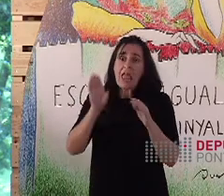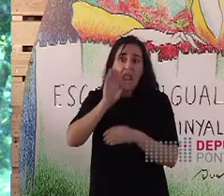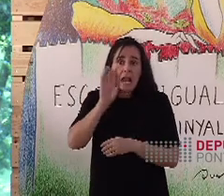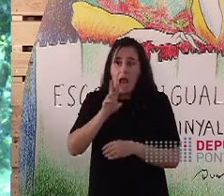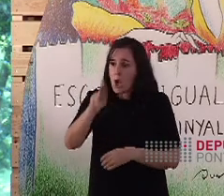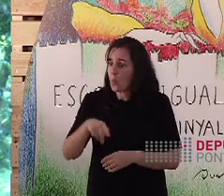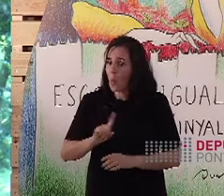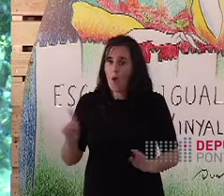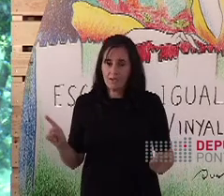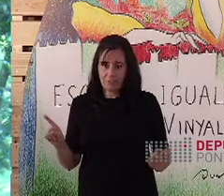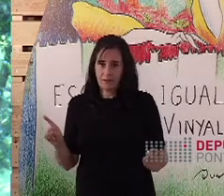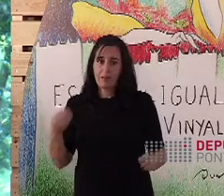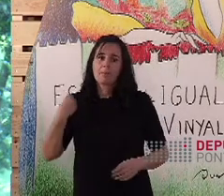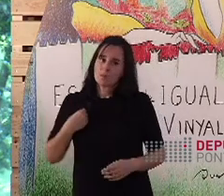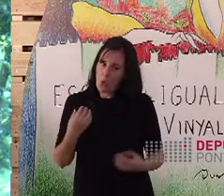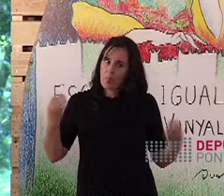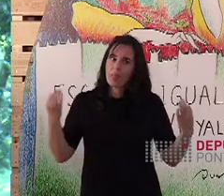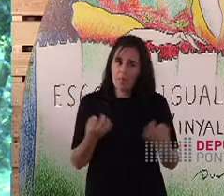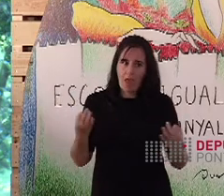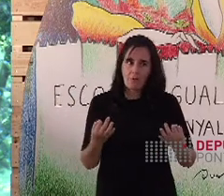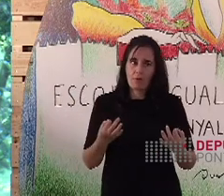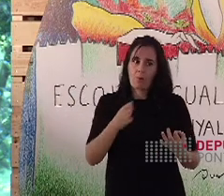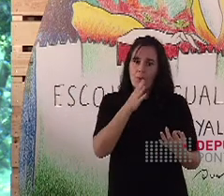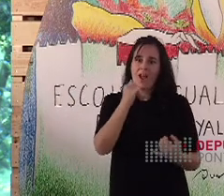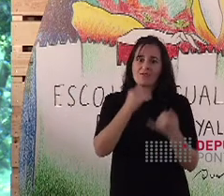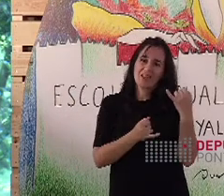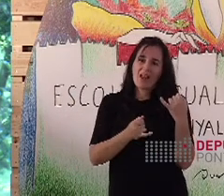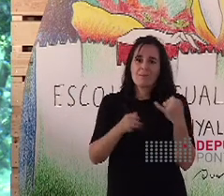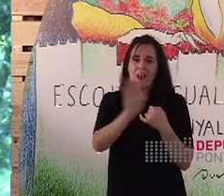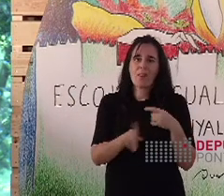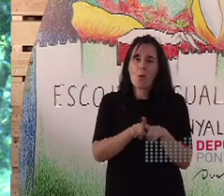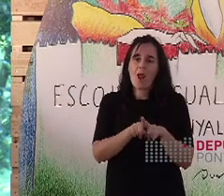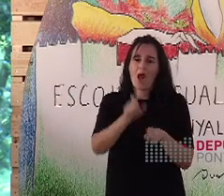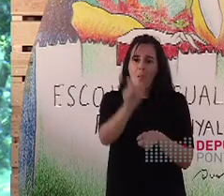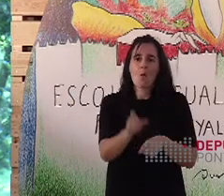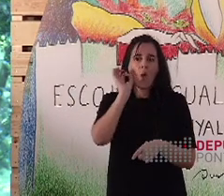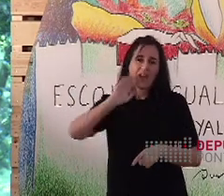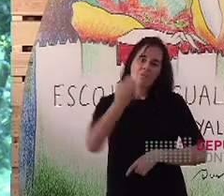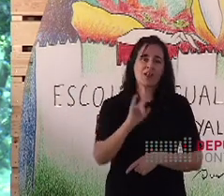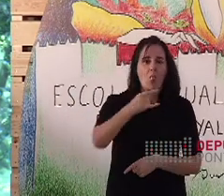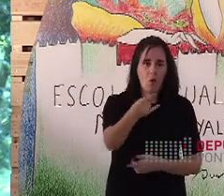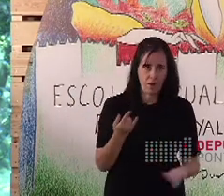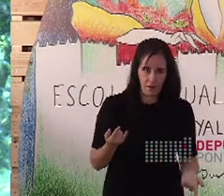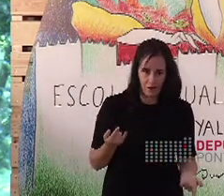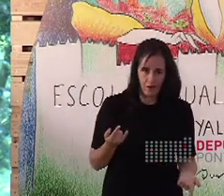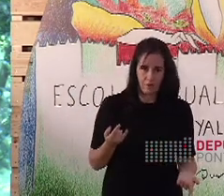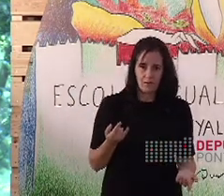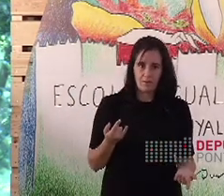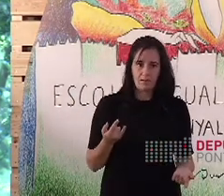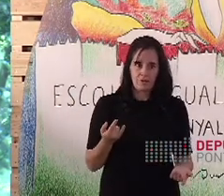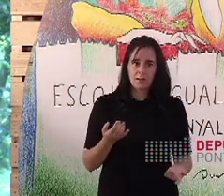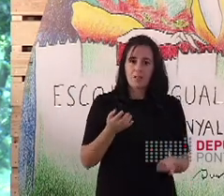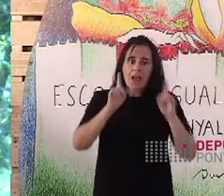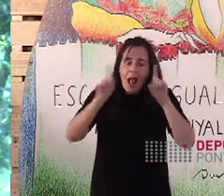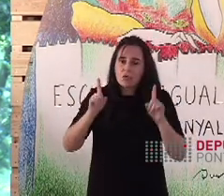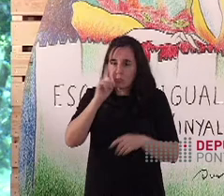ser, porque iso sería situar a muller nun espacio de maior vulnerabilidade, xa lle chega abondo